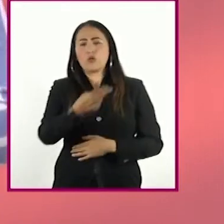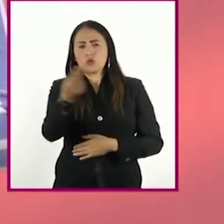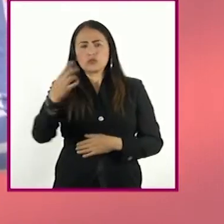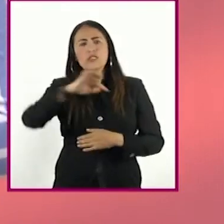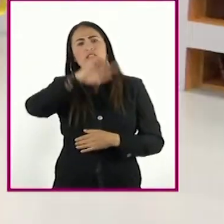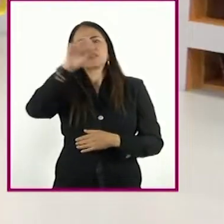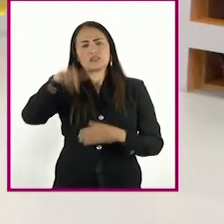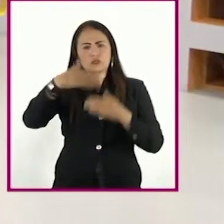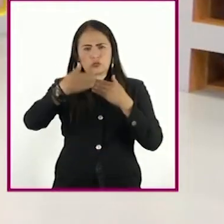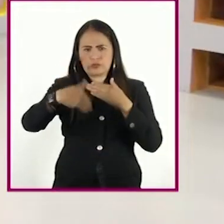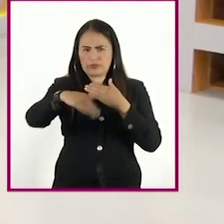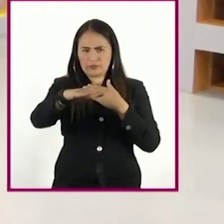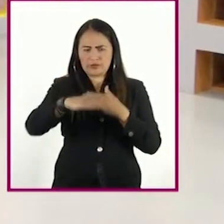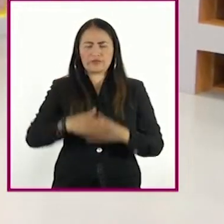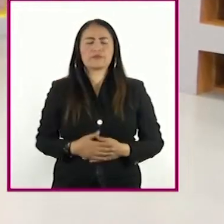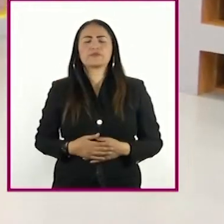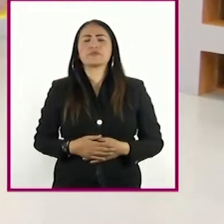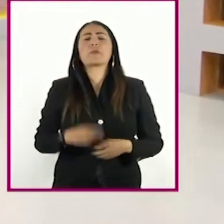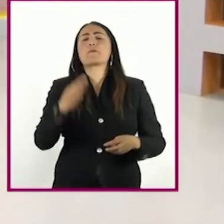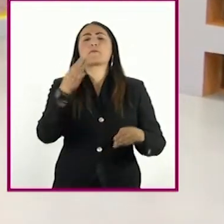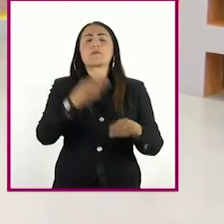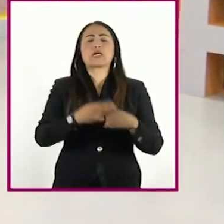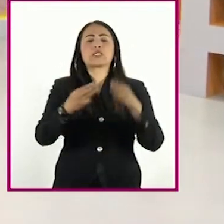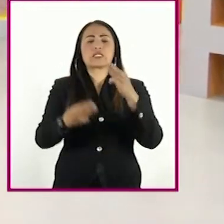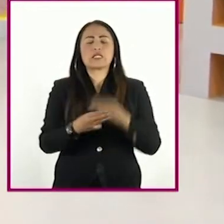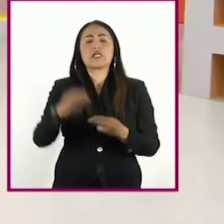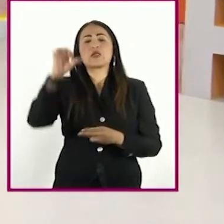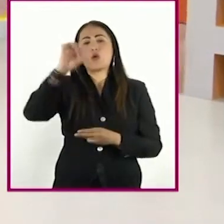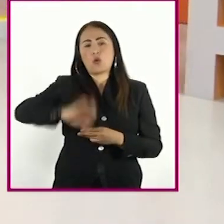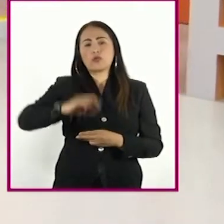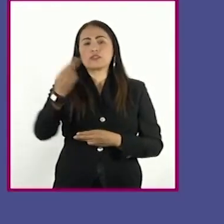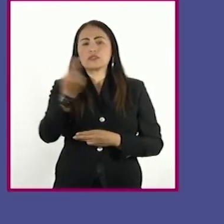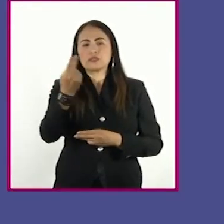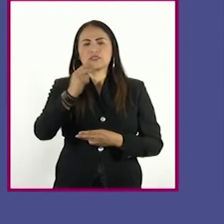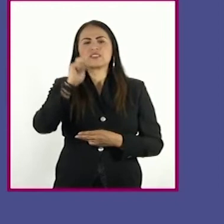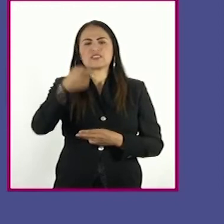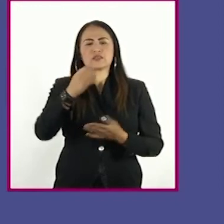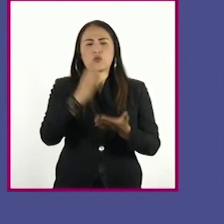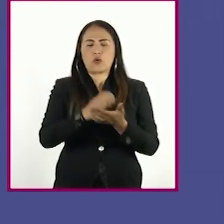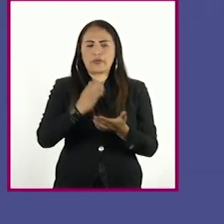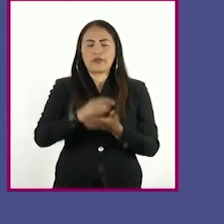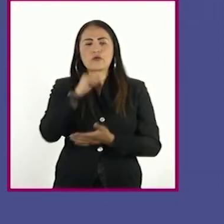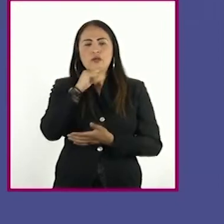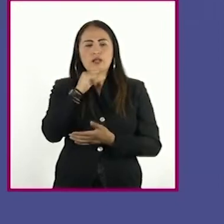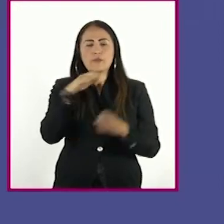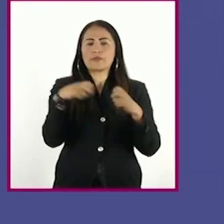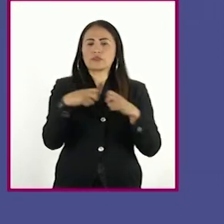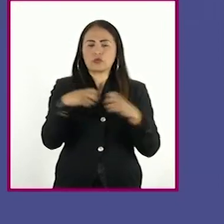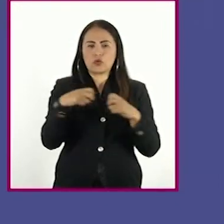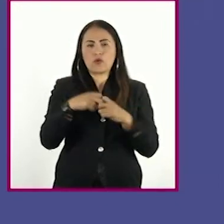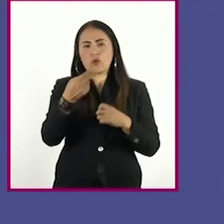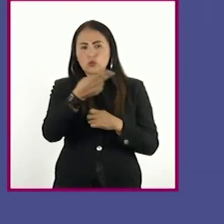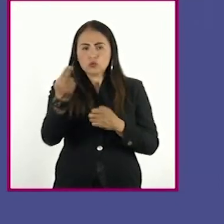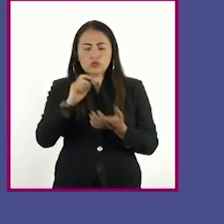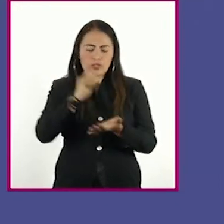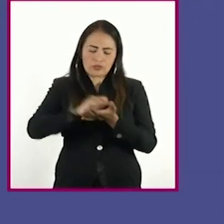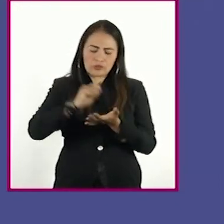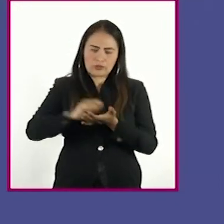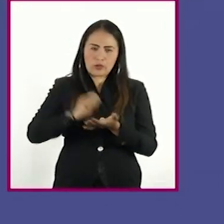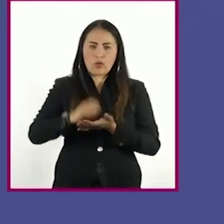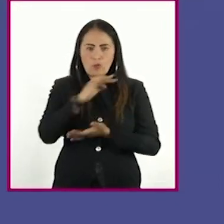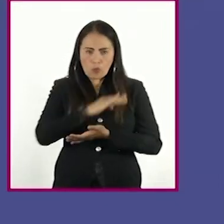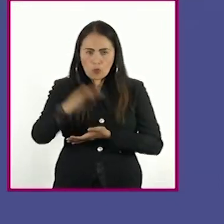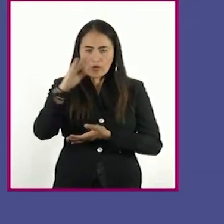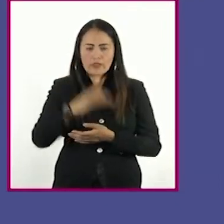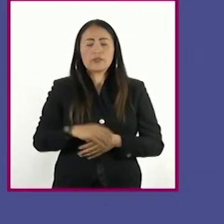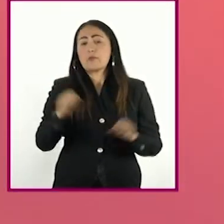adelante. Los materiales que van a necesitar para esta sesión son cuaderno, lápiz y goma para que puedan tomar notas. También